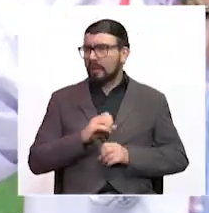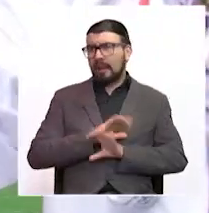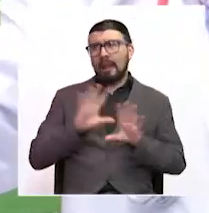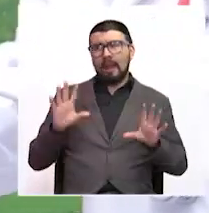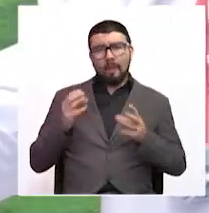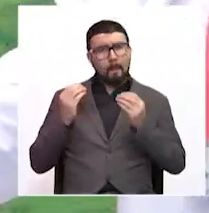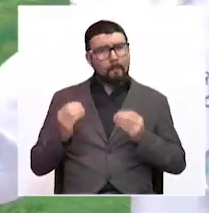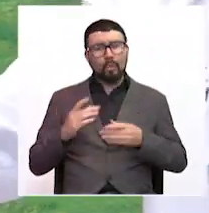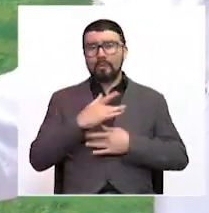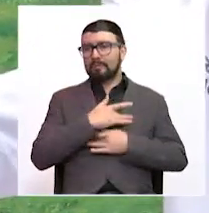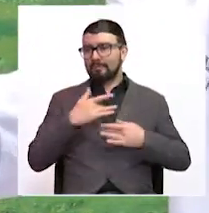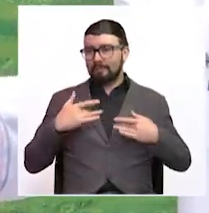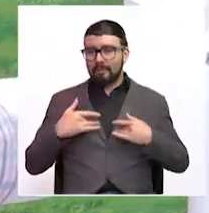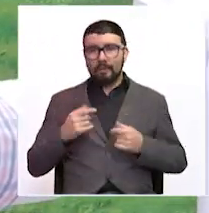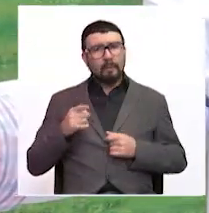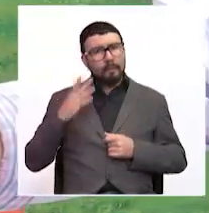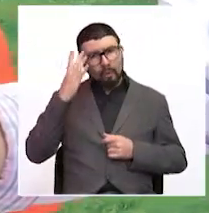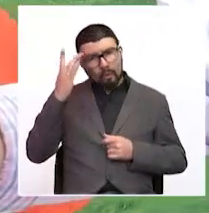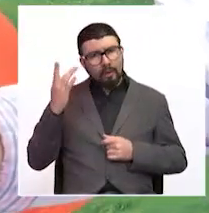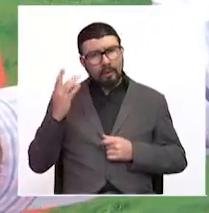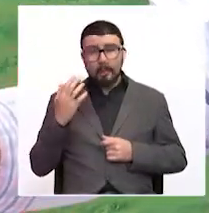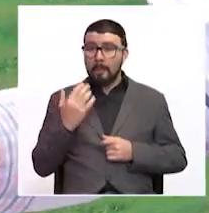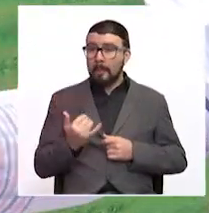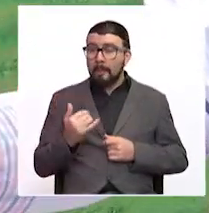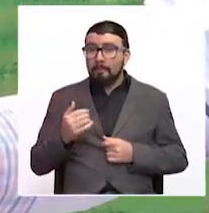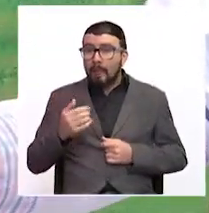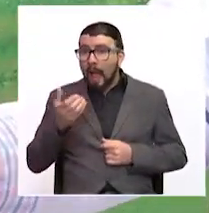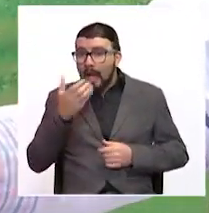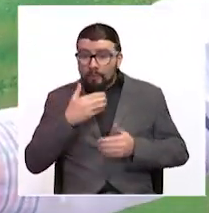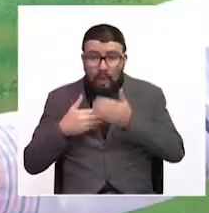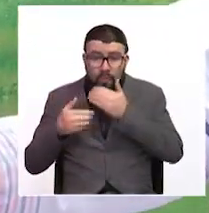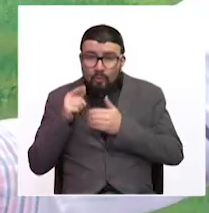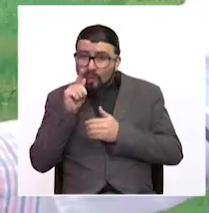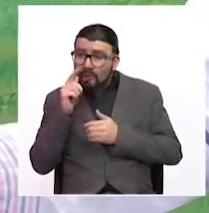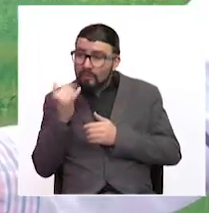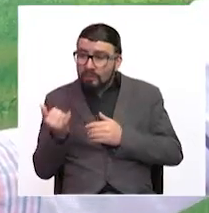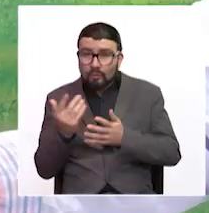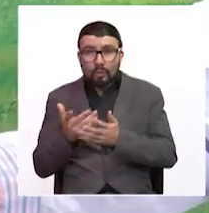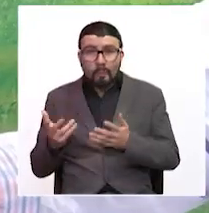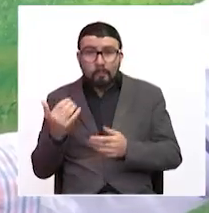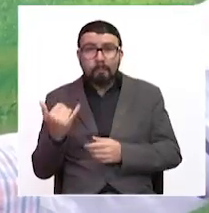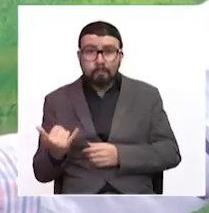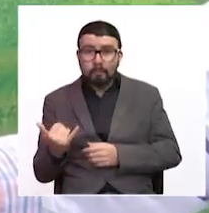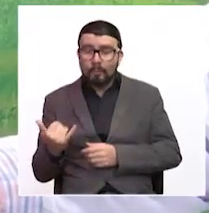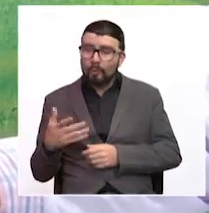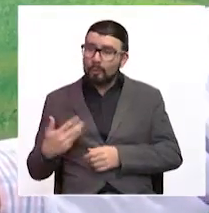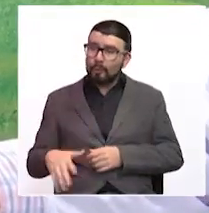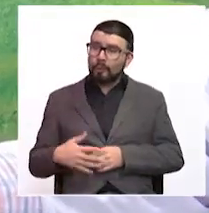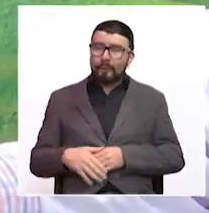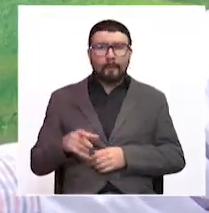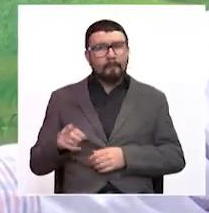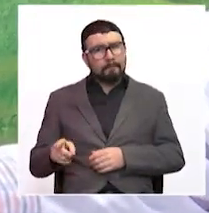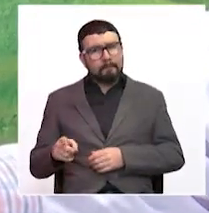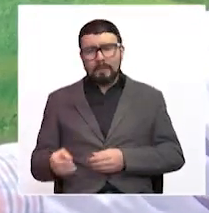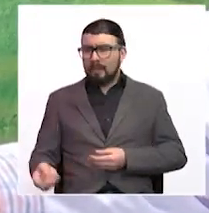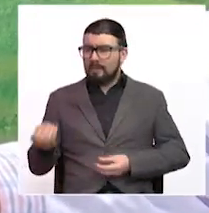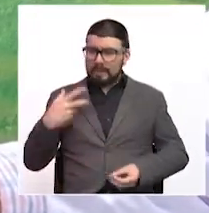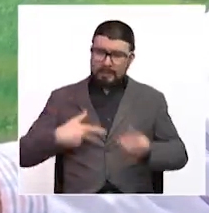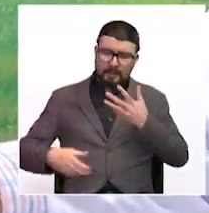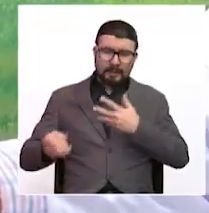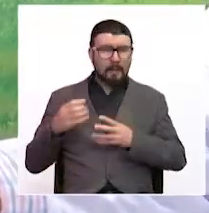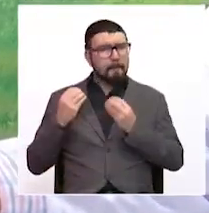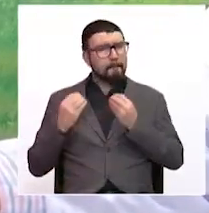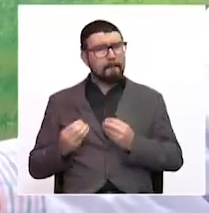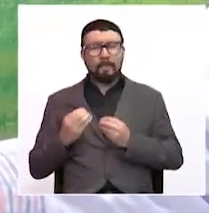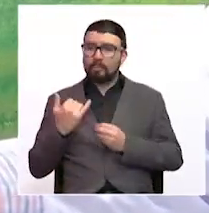porque se utilizan las frutas que son más más productoras de energía